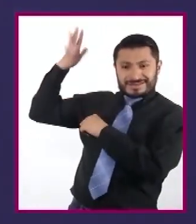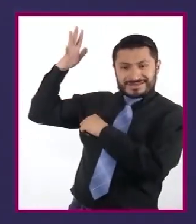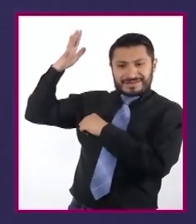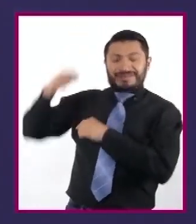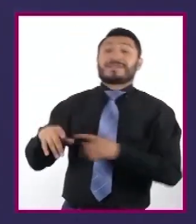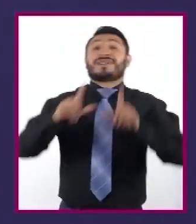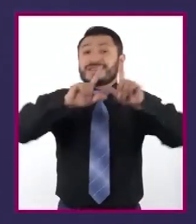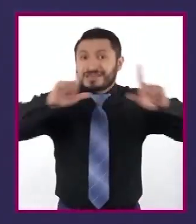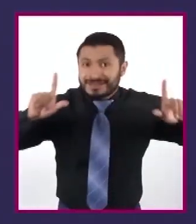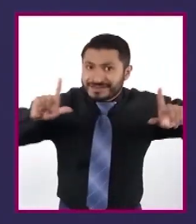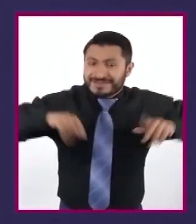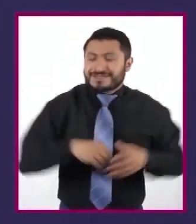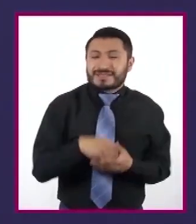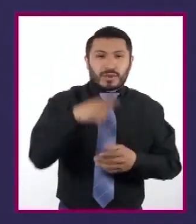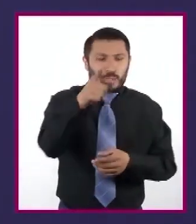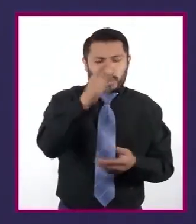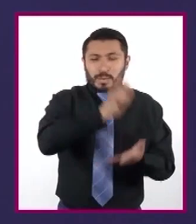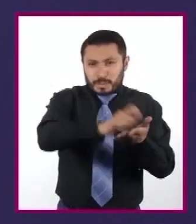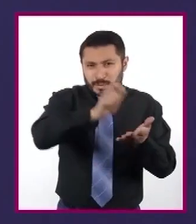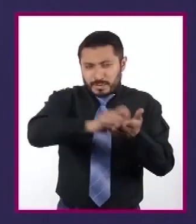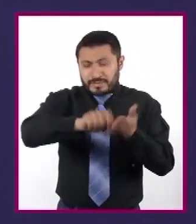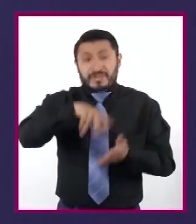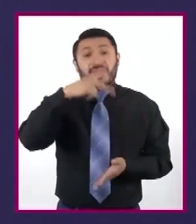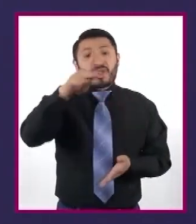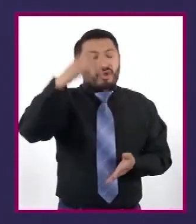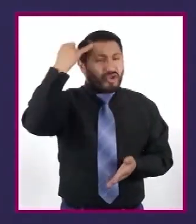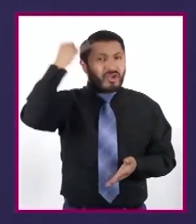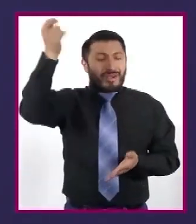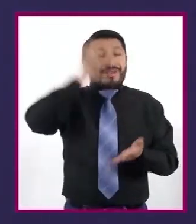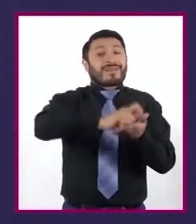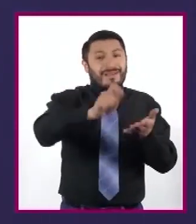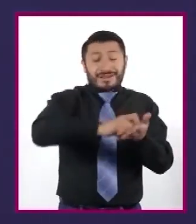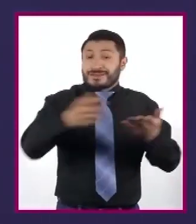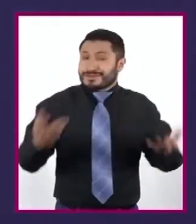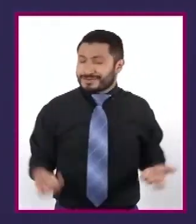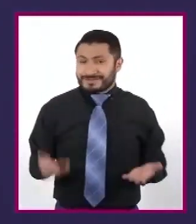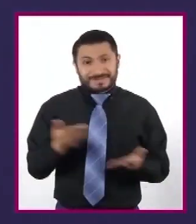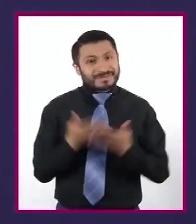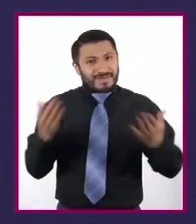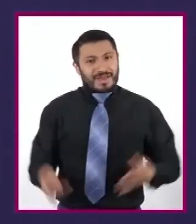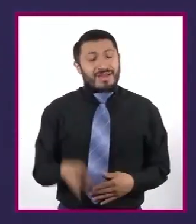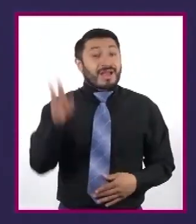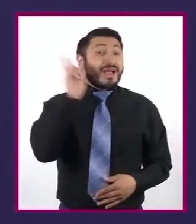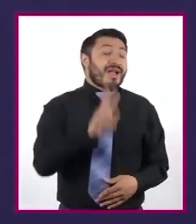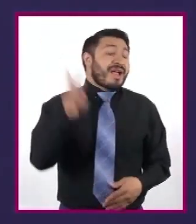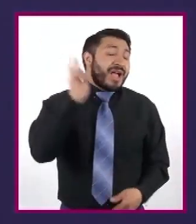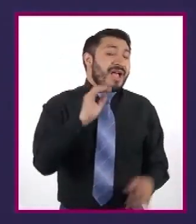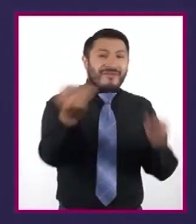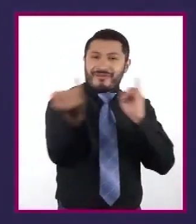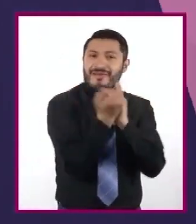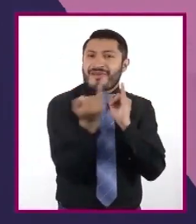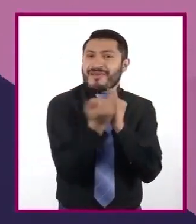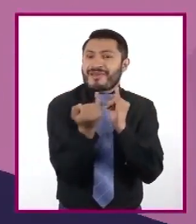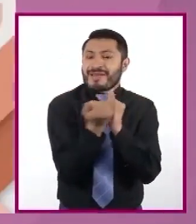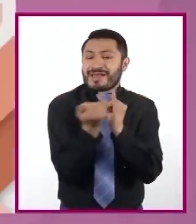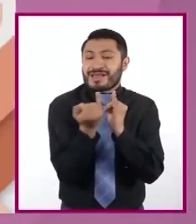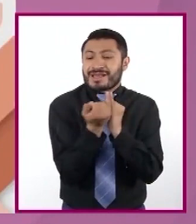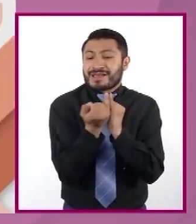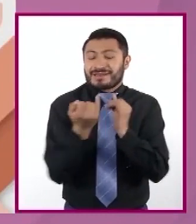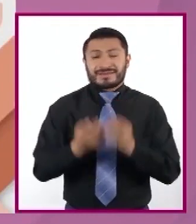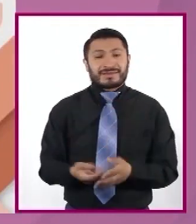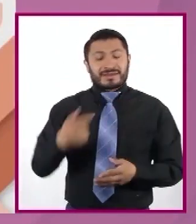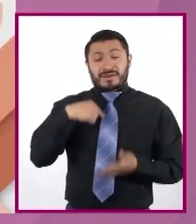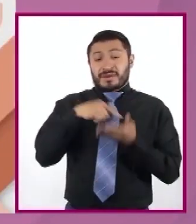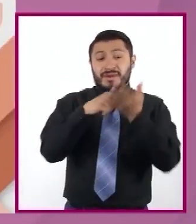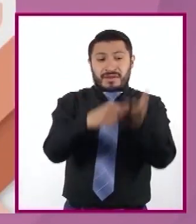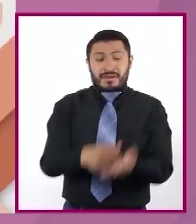listos? ¿Pudieron escribir sus propuestas? Ahora veamos si coincidimos. Mi propuesta es: el Sol